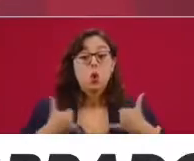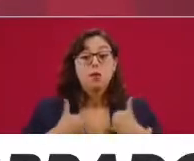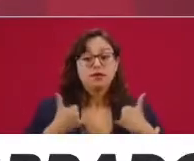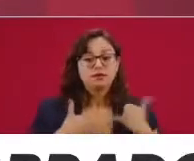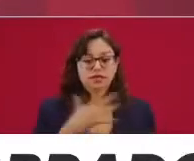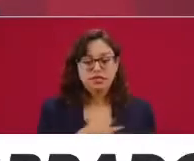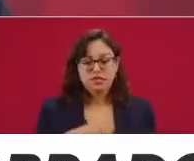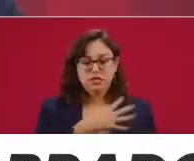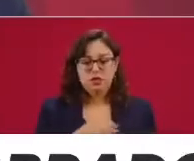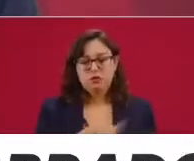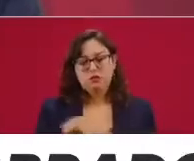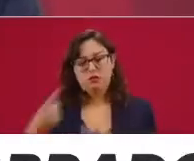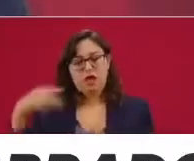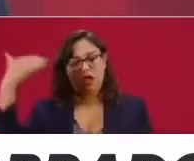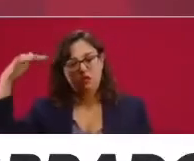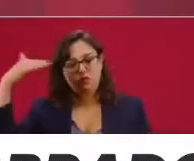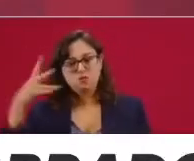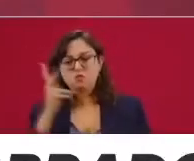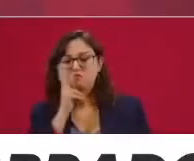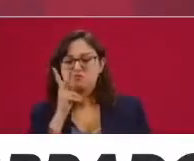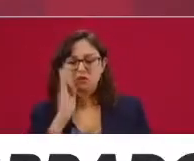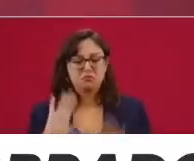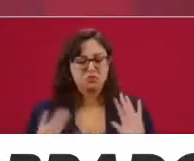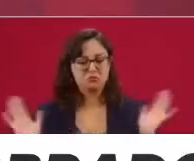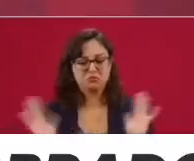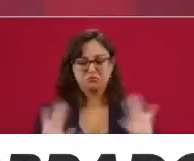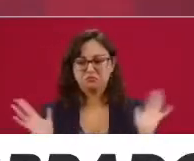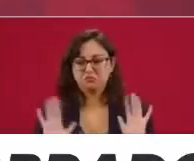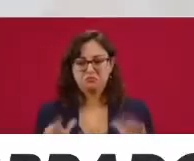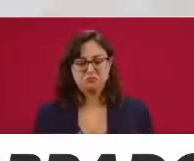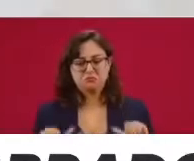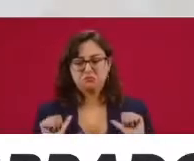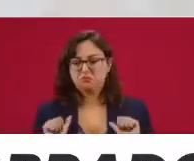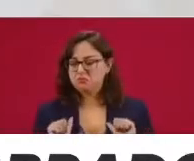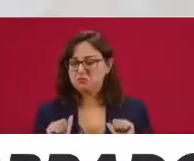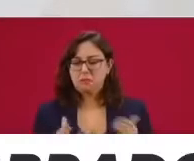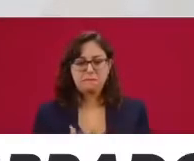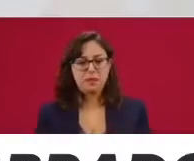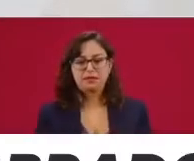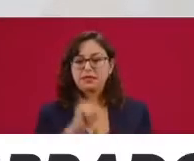es no se mete, y además ahora está